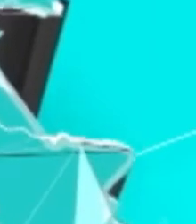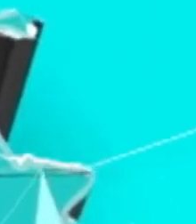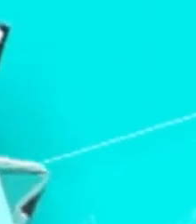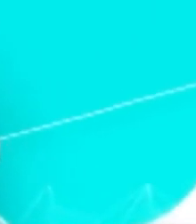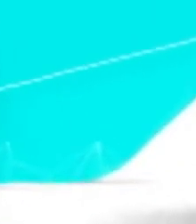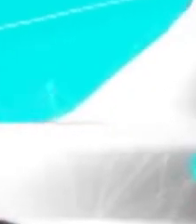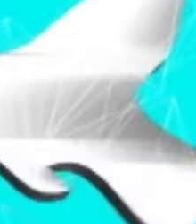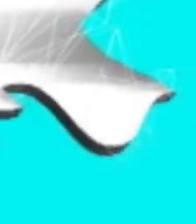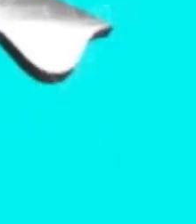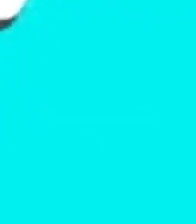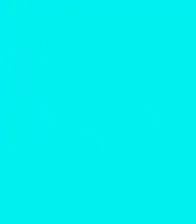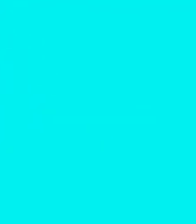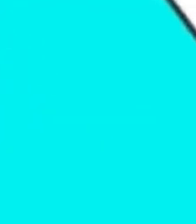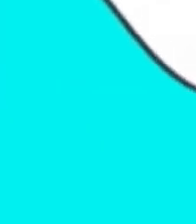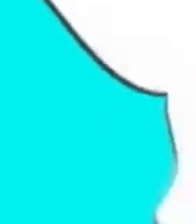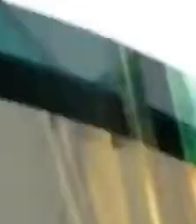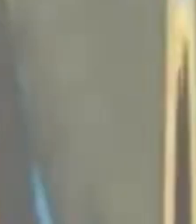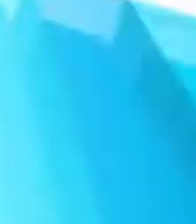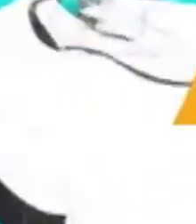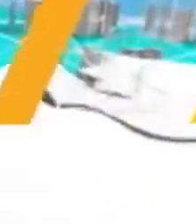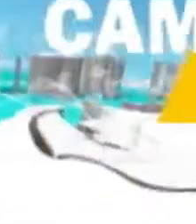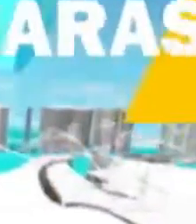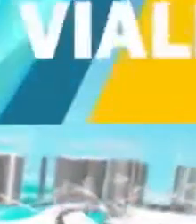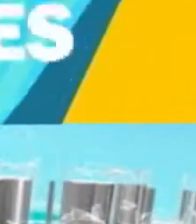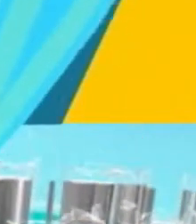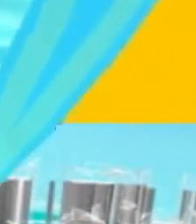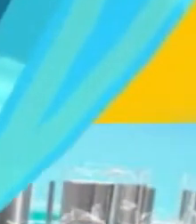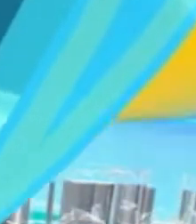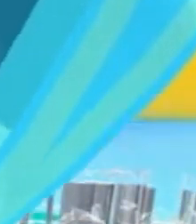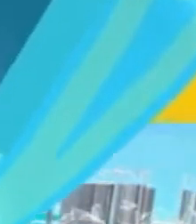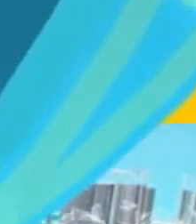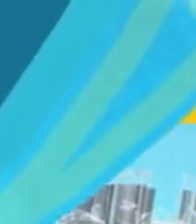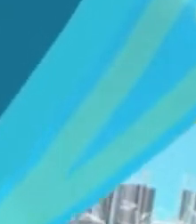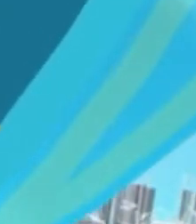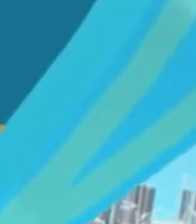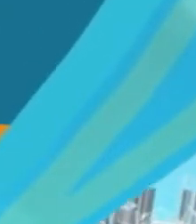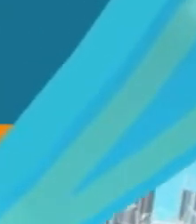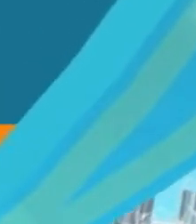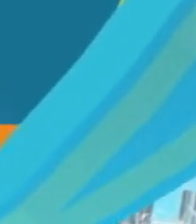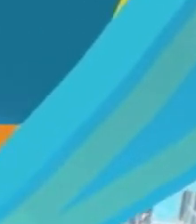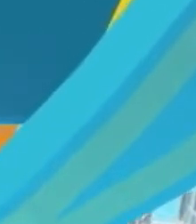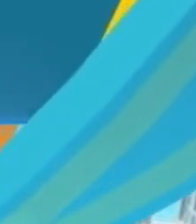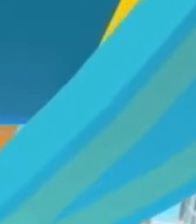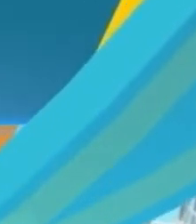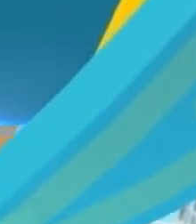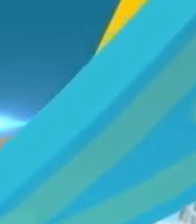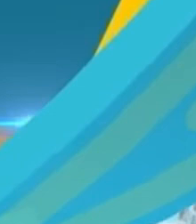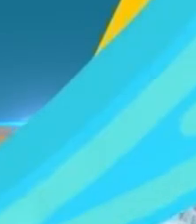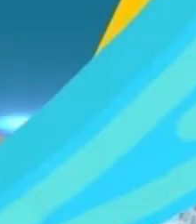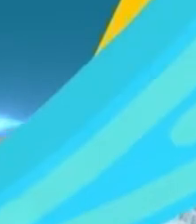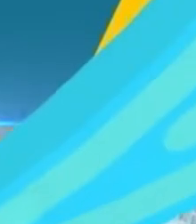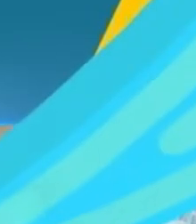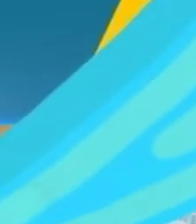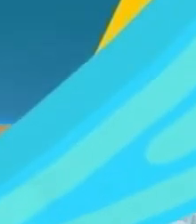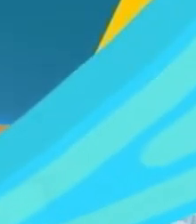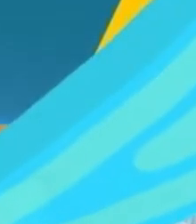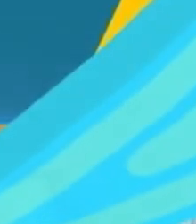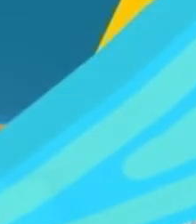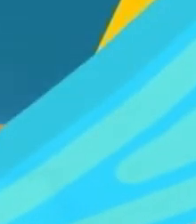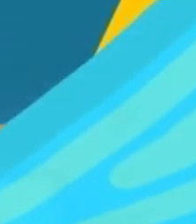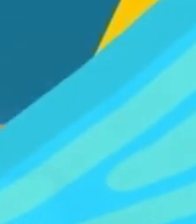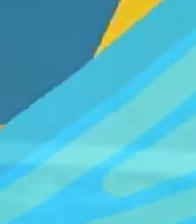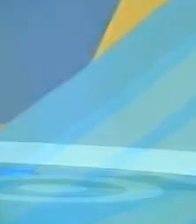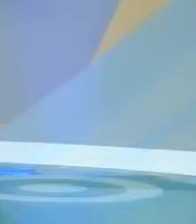La sección de cámaras viales fue presentada por Conavi, conservando, mejorando y construyendo la red vial nacional.